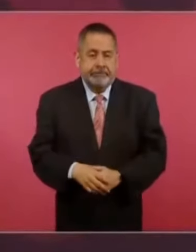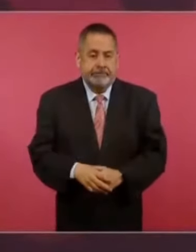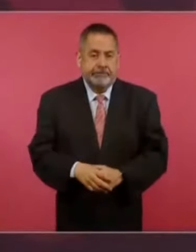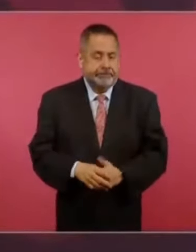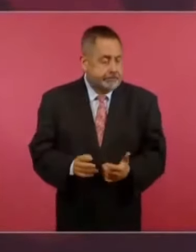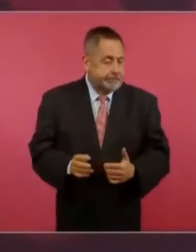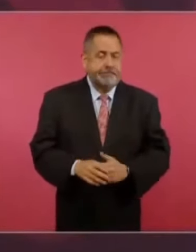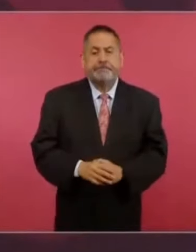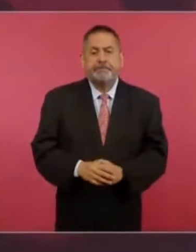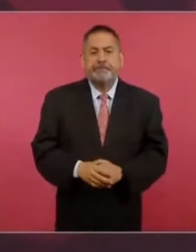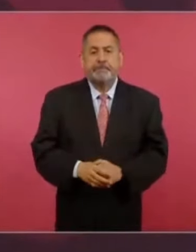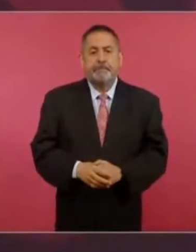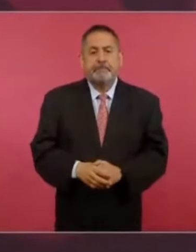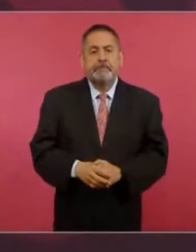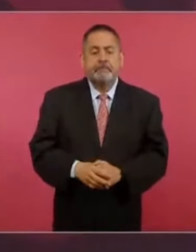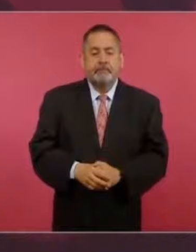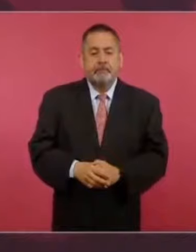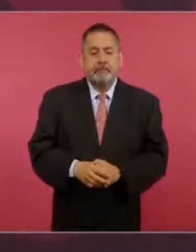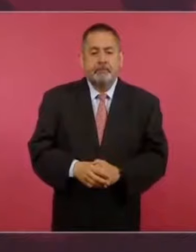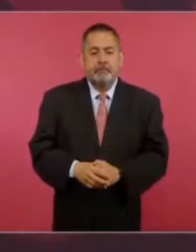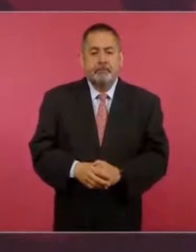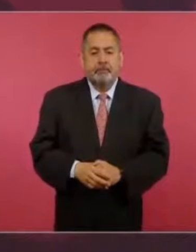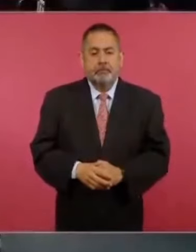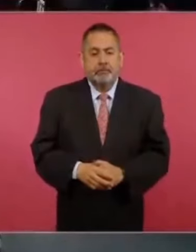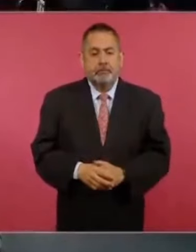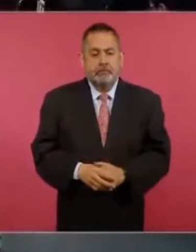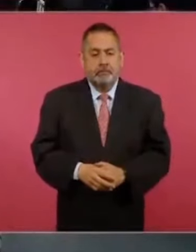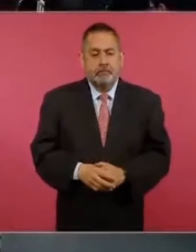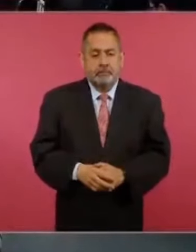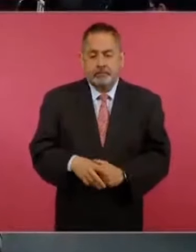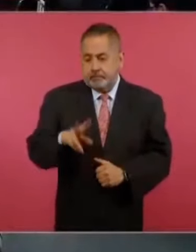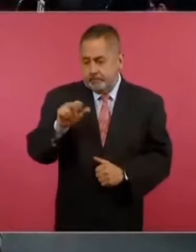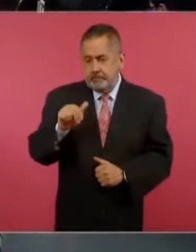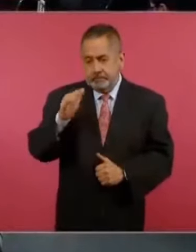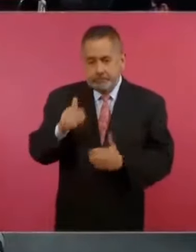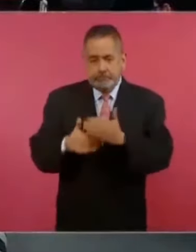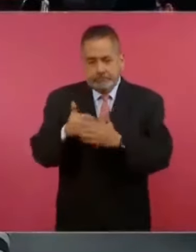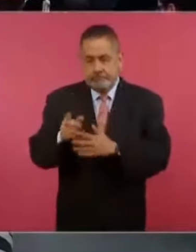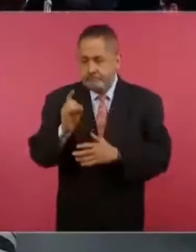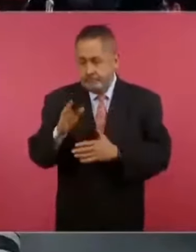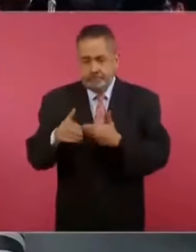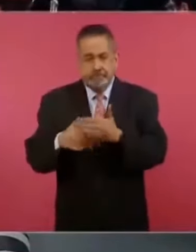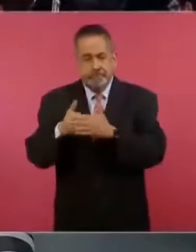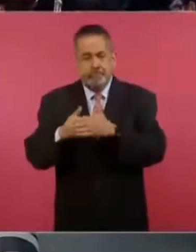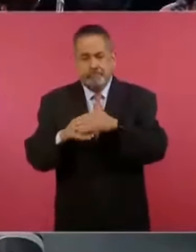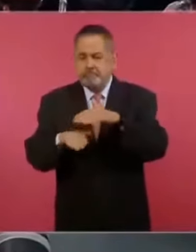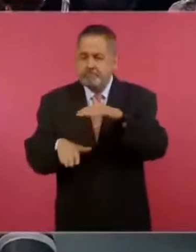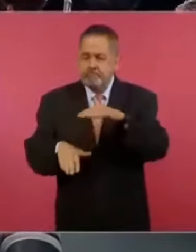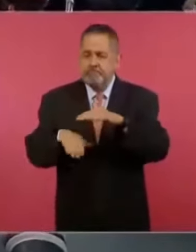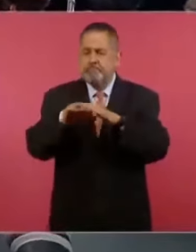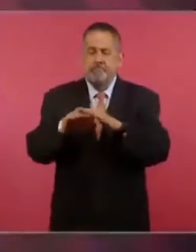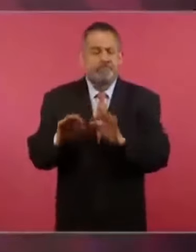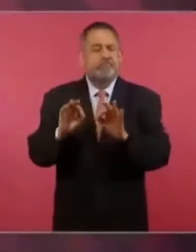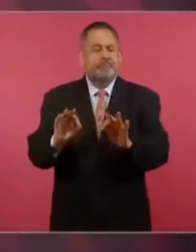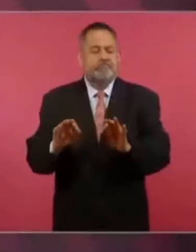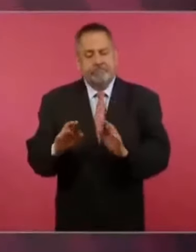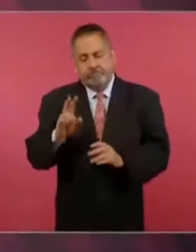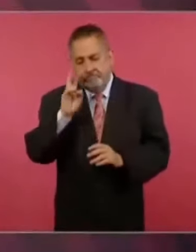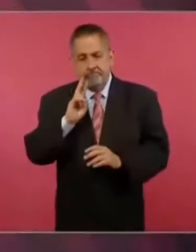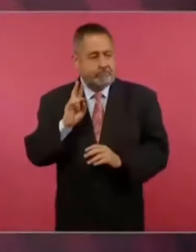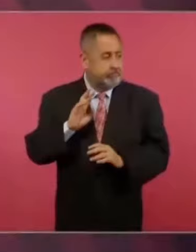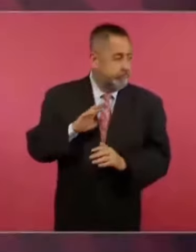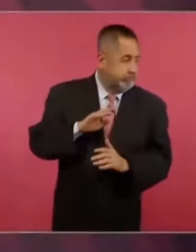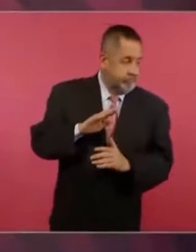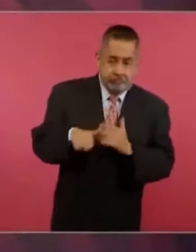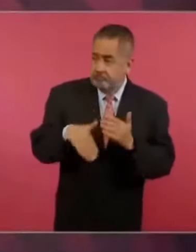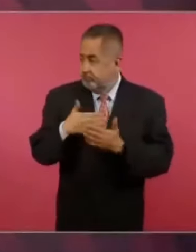Entonces, ya vamos a llegar, si